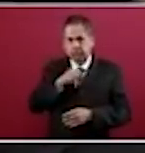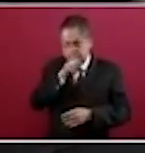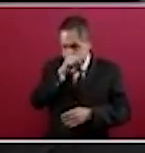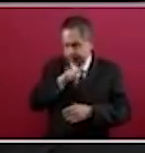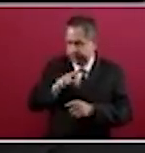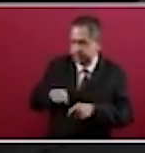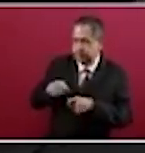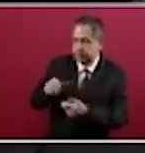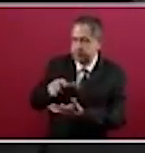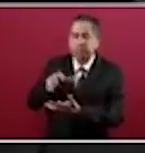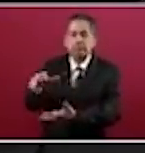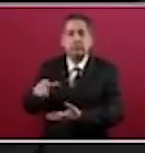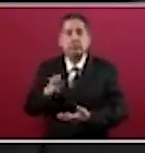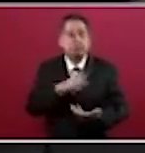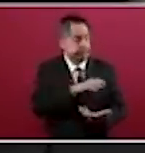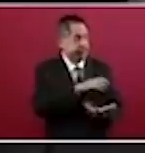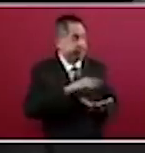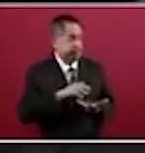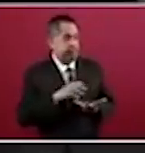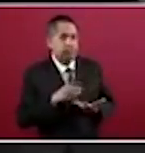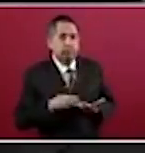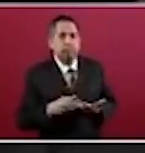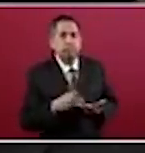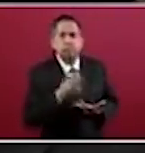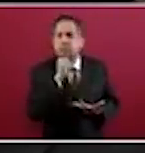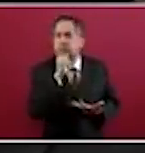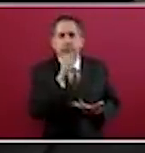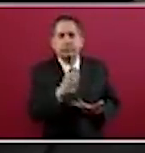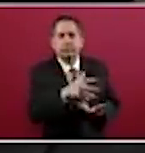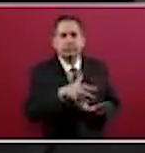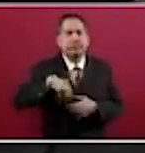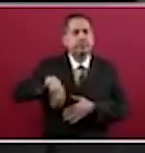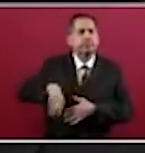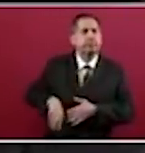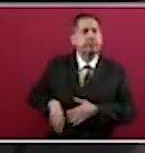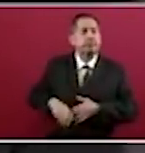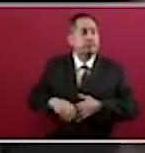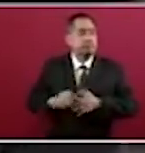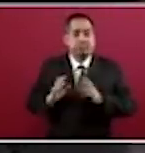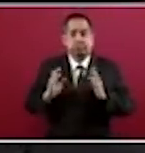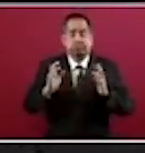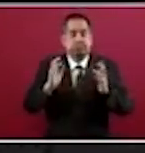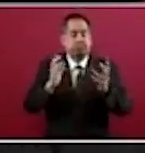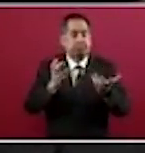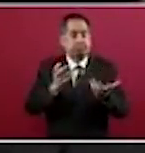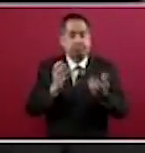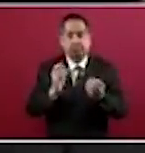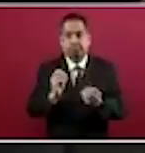Y el dinero o no llegaba o